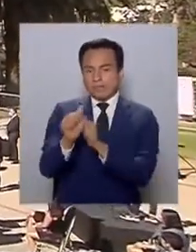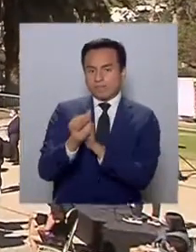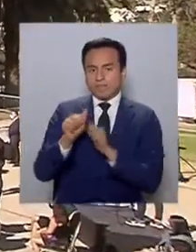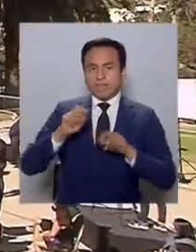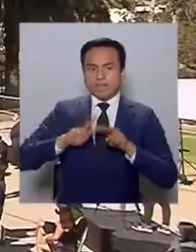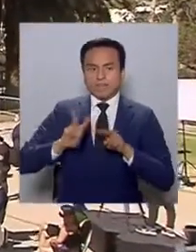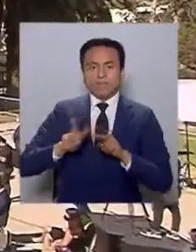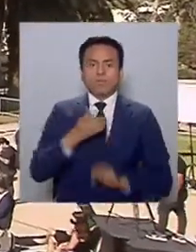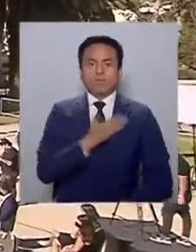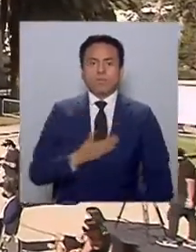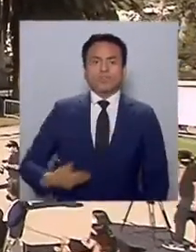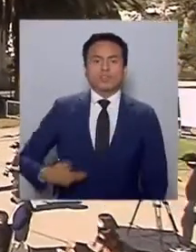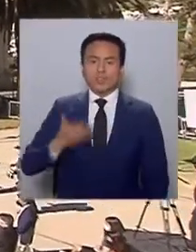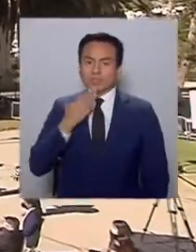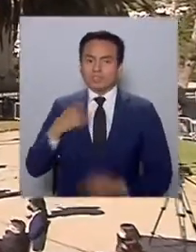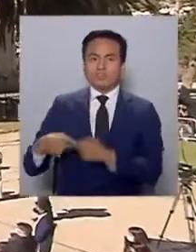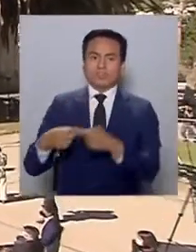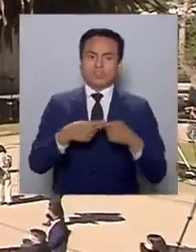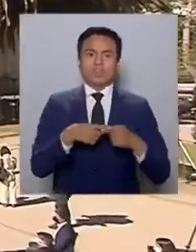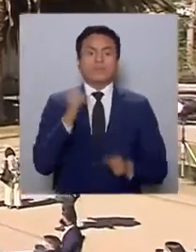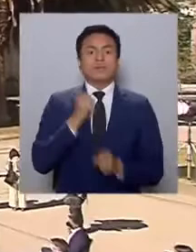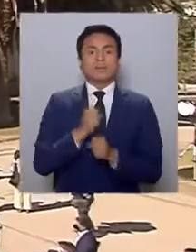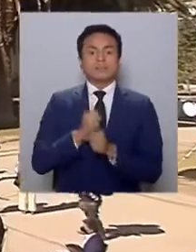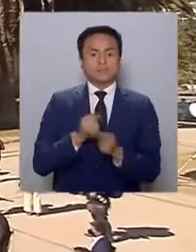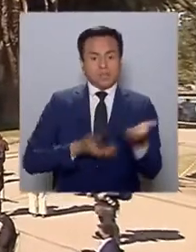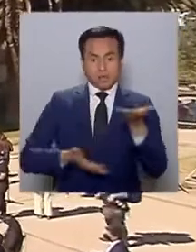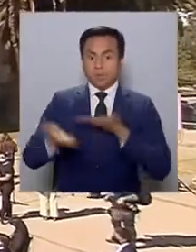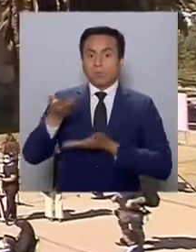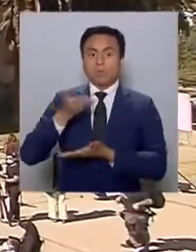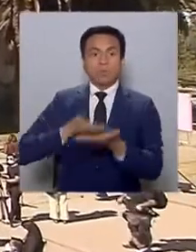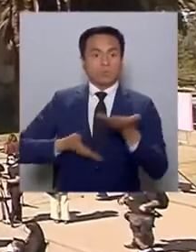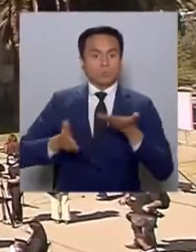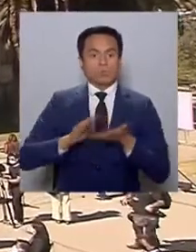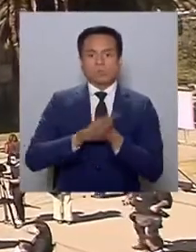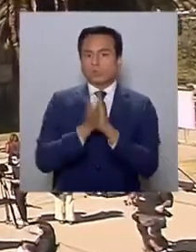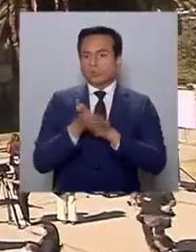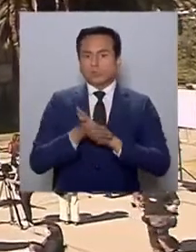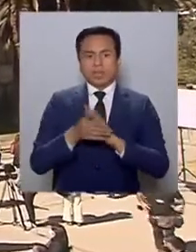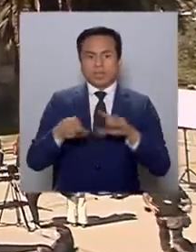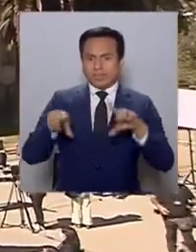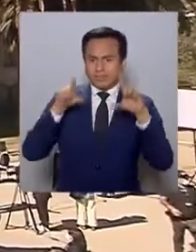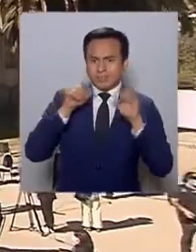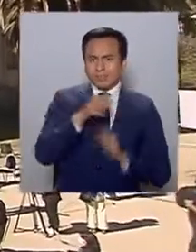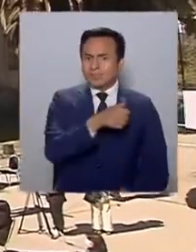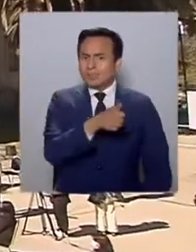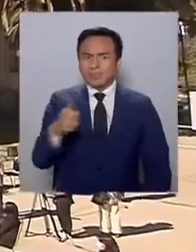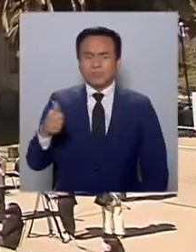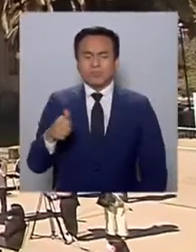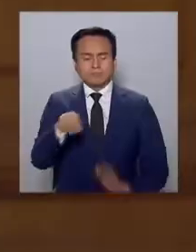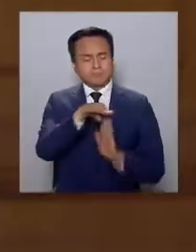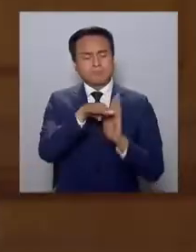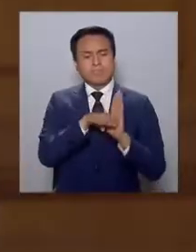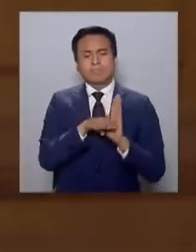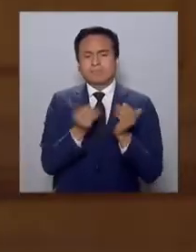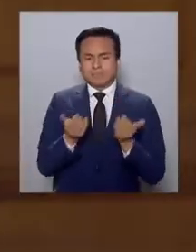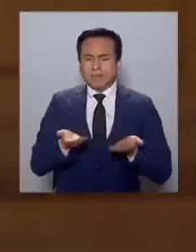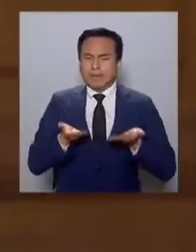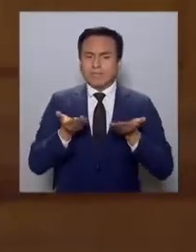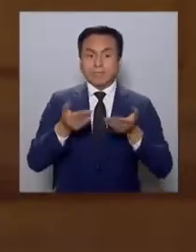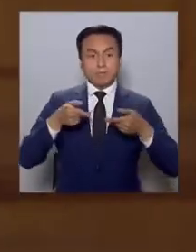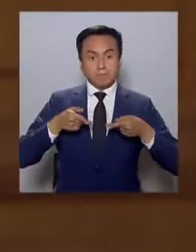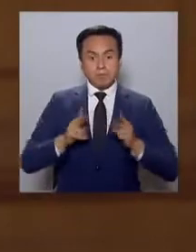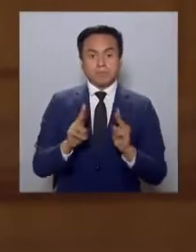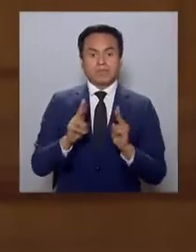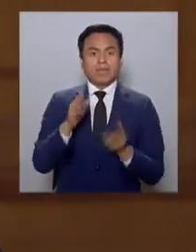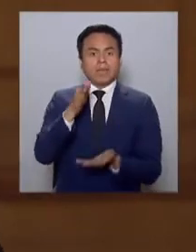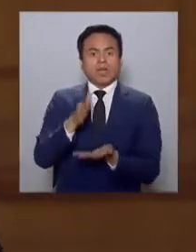a abordar como gobierno y sociedad. Trabajaremos en conjunto con todos los actores para garantizar las medidas necesarias que